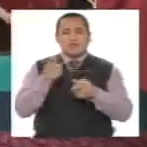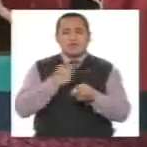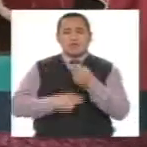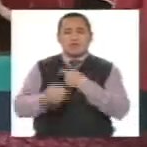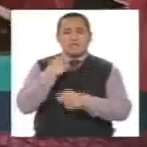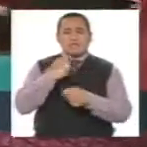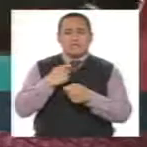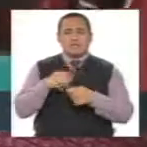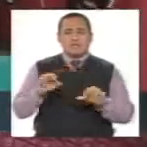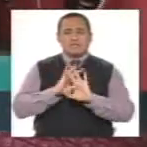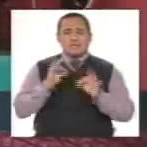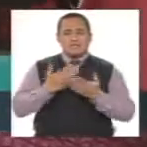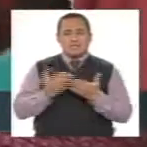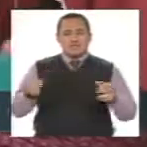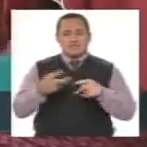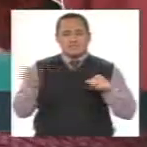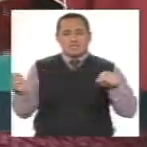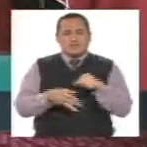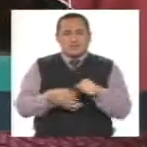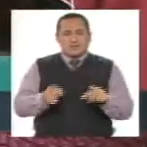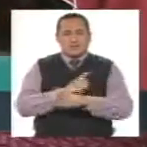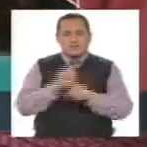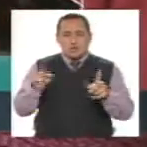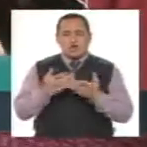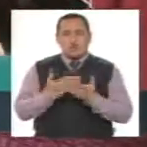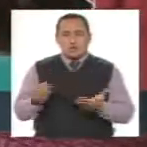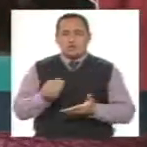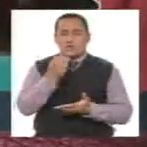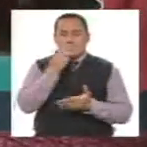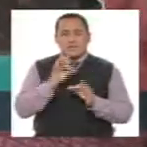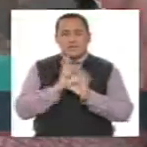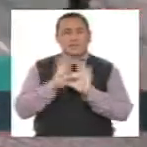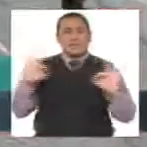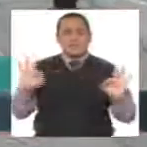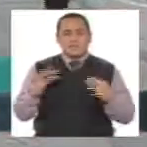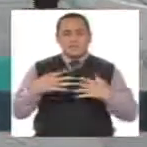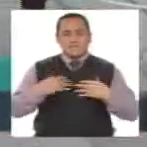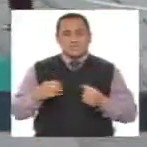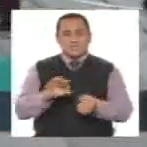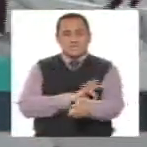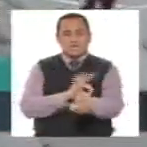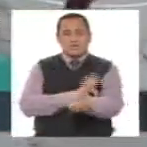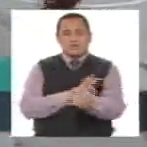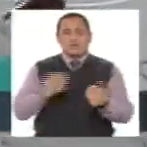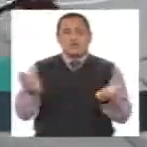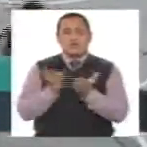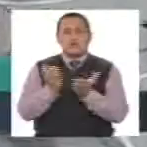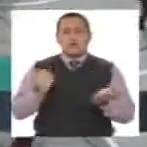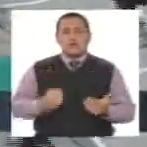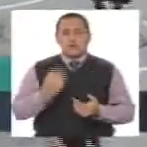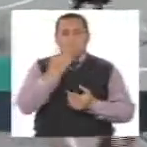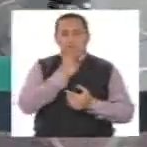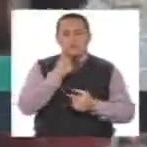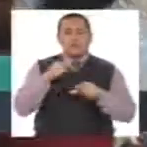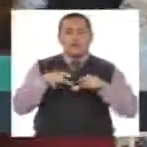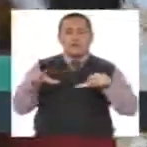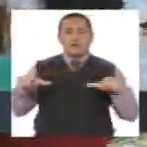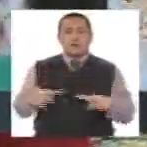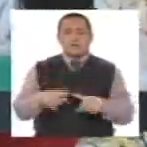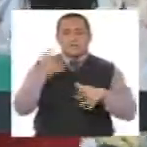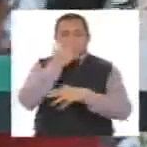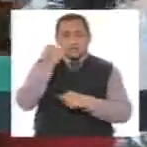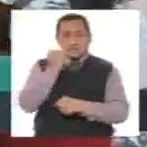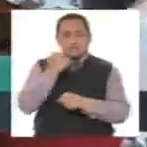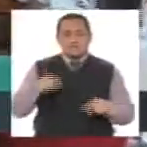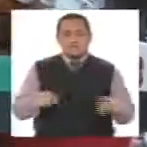productos chatarras sino productos nutritivos saludables aquí en el colegio veía letizia del distrito de san martín